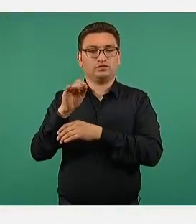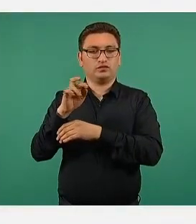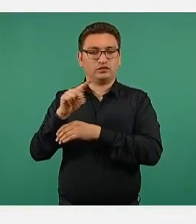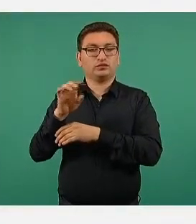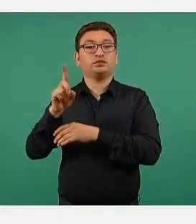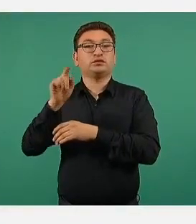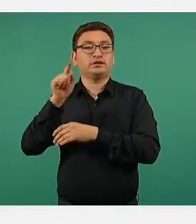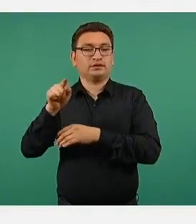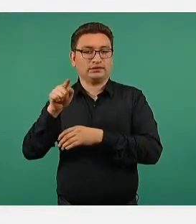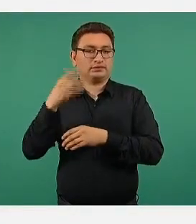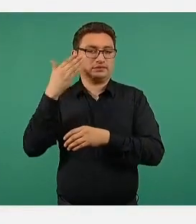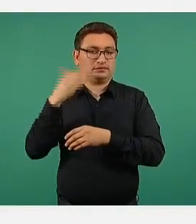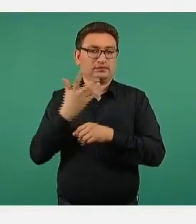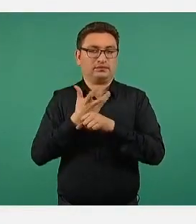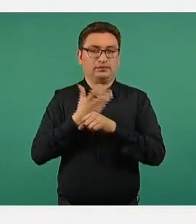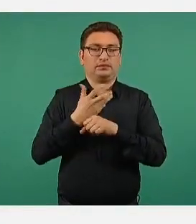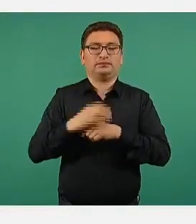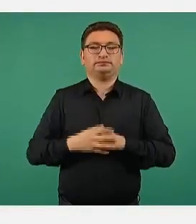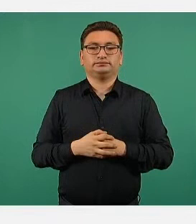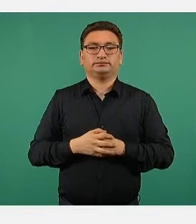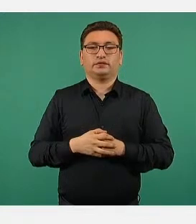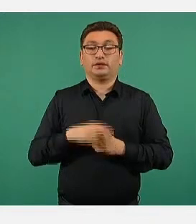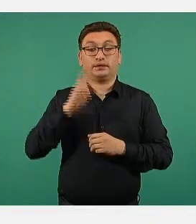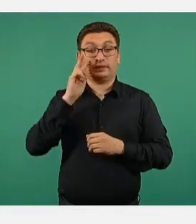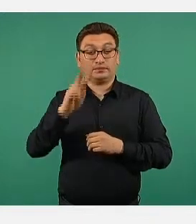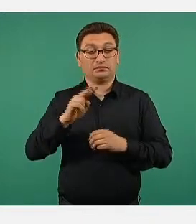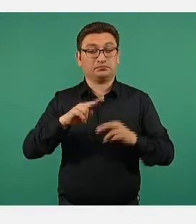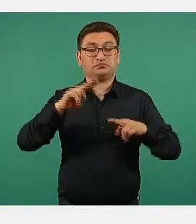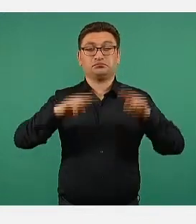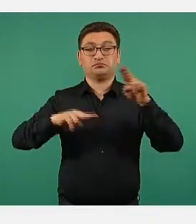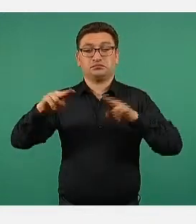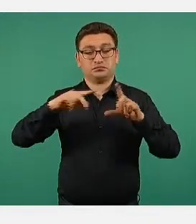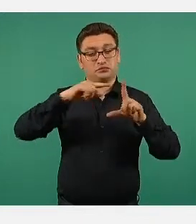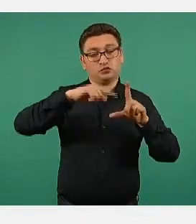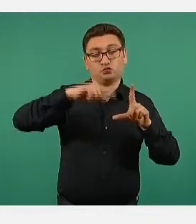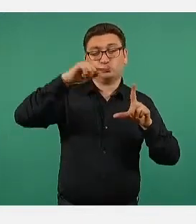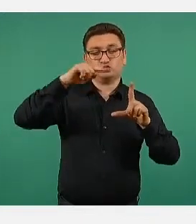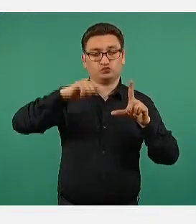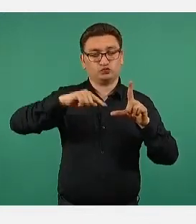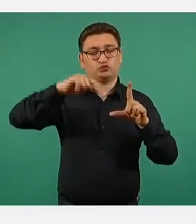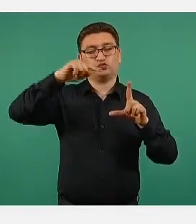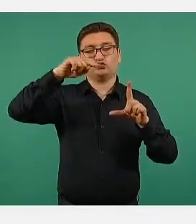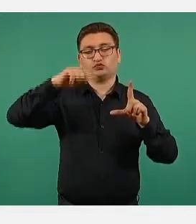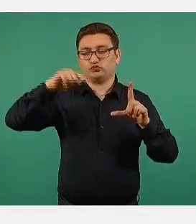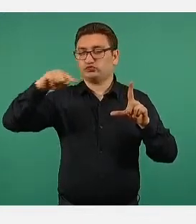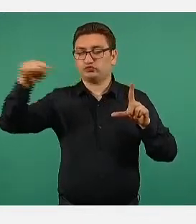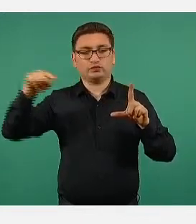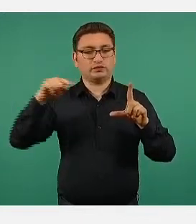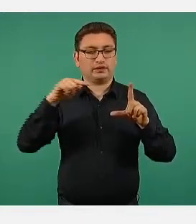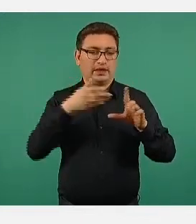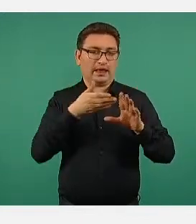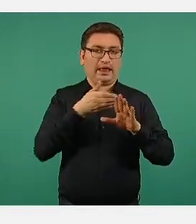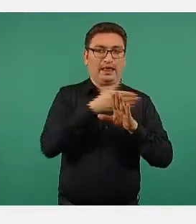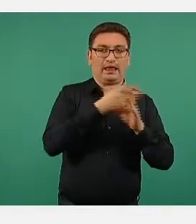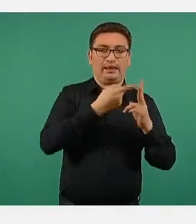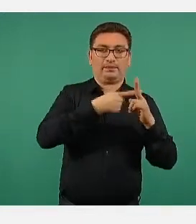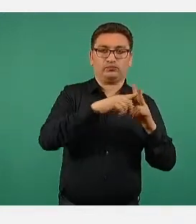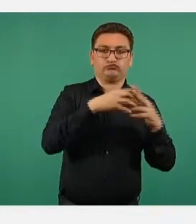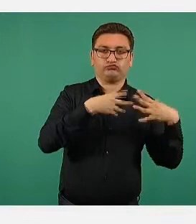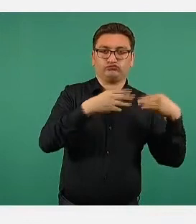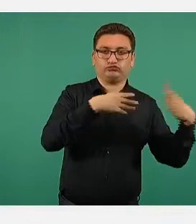es de Our World in Data. Y como ven, aquí en estas líneas está representada desde el inicio de la pandemia